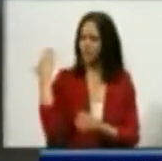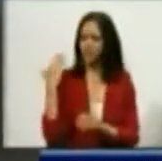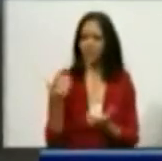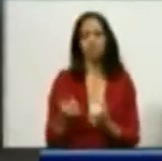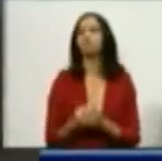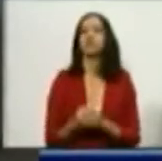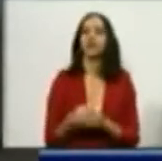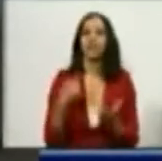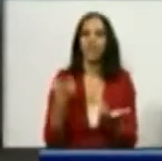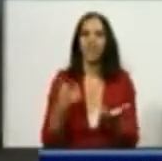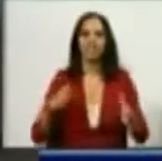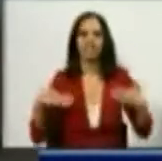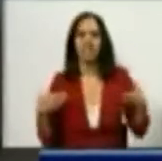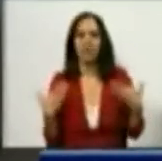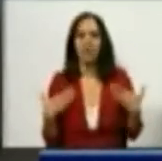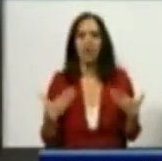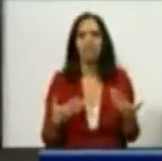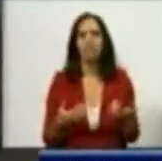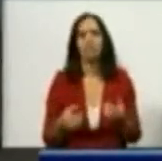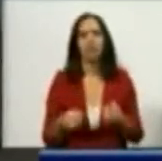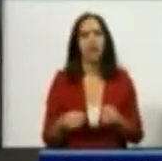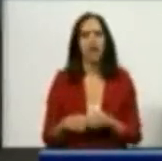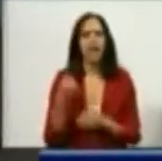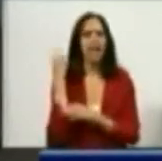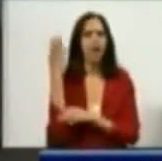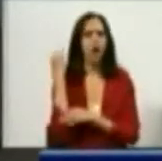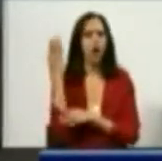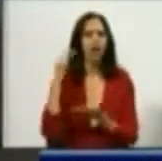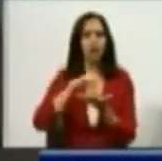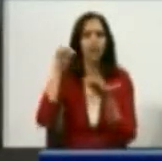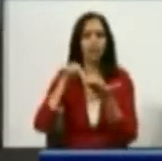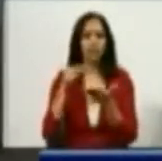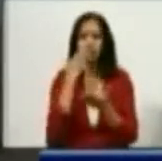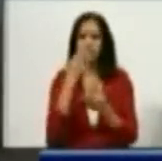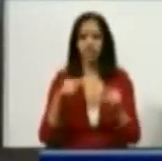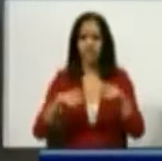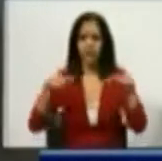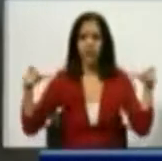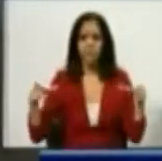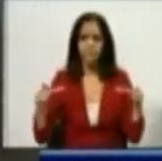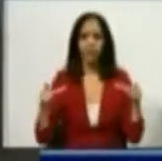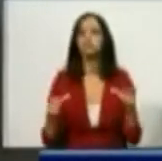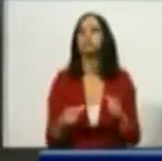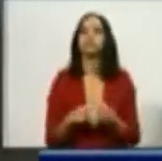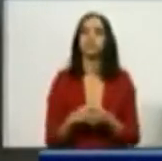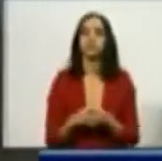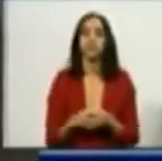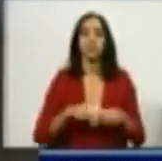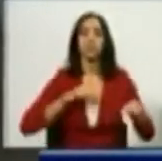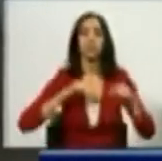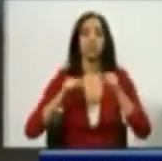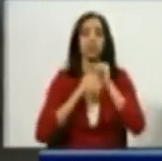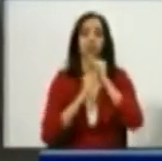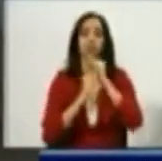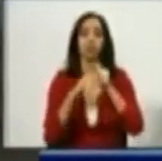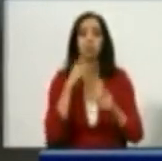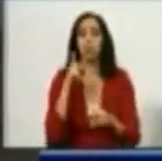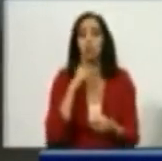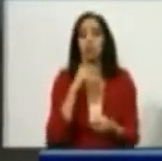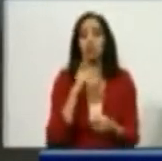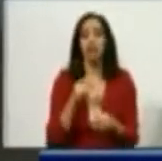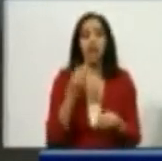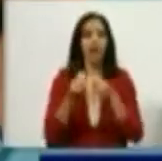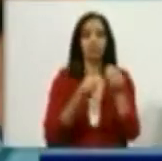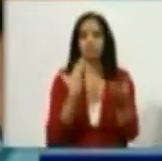de celebrarse El Congreso Nacional del frente amplio allí habían dirigentes políticos haciendo